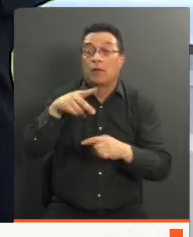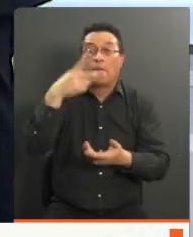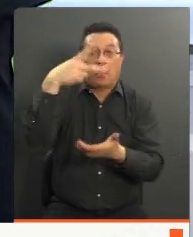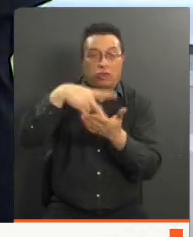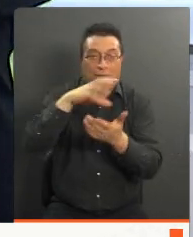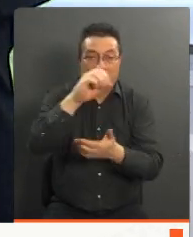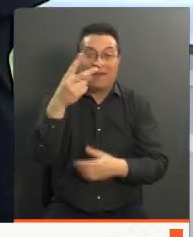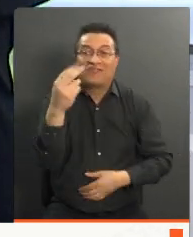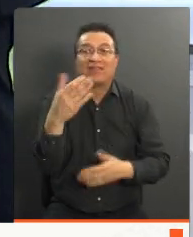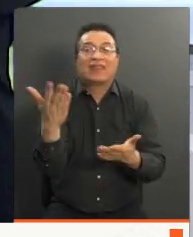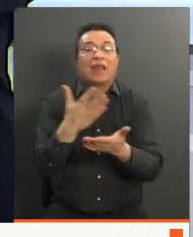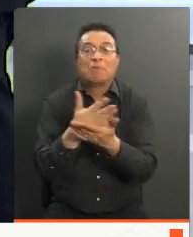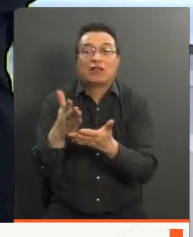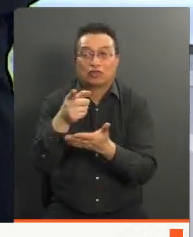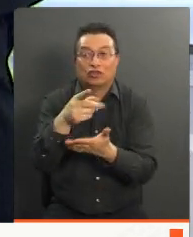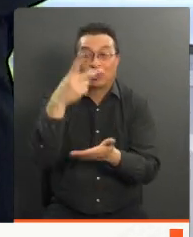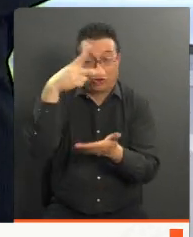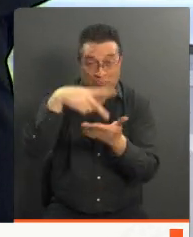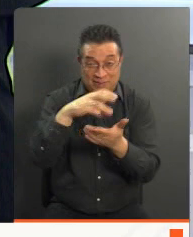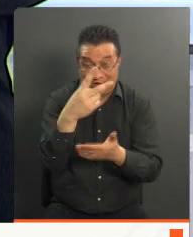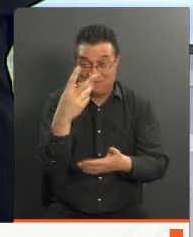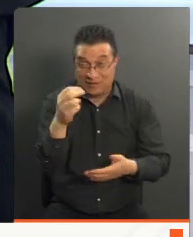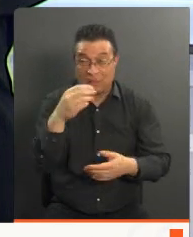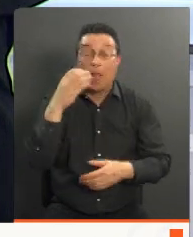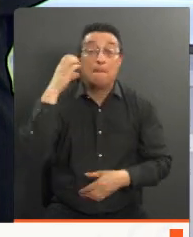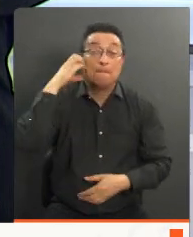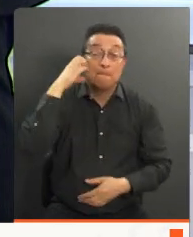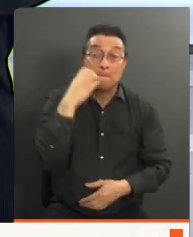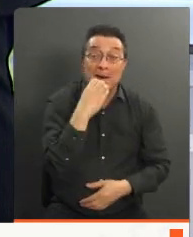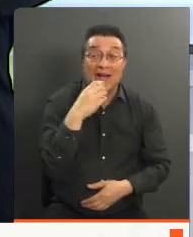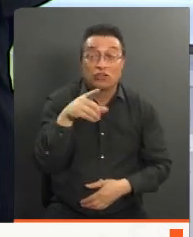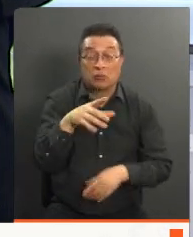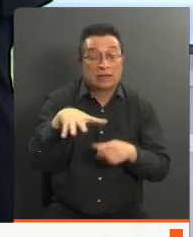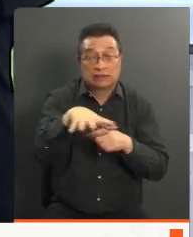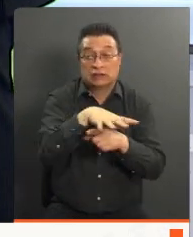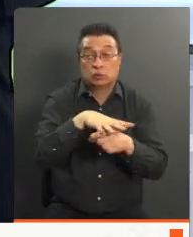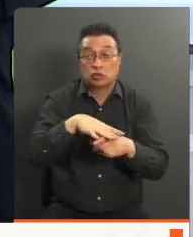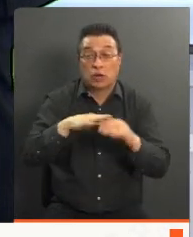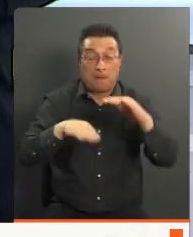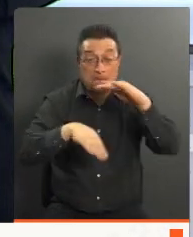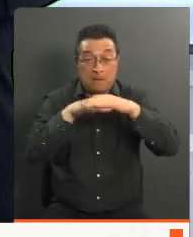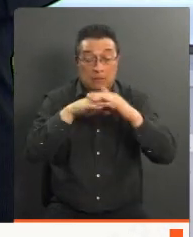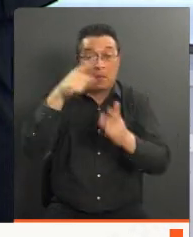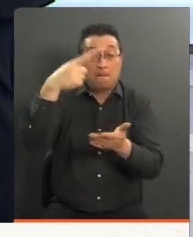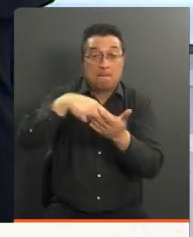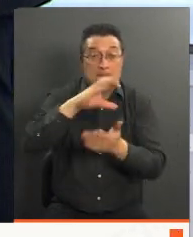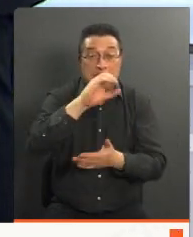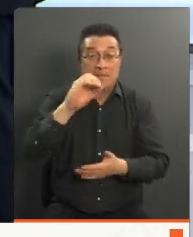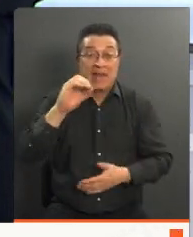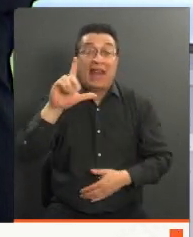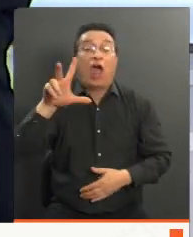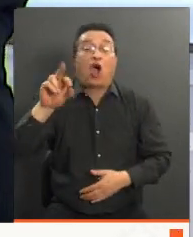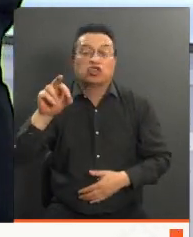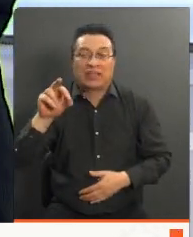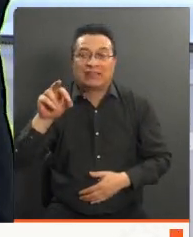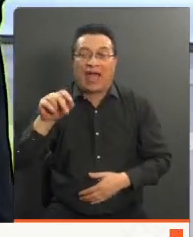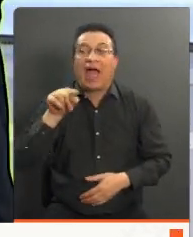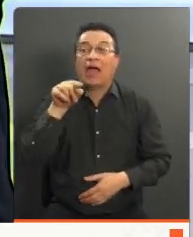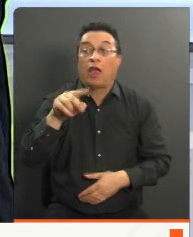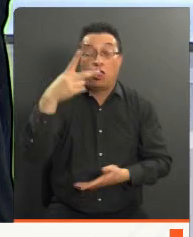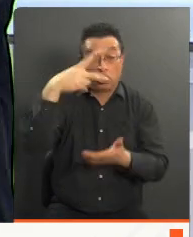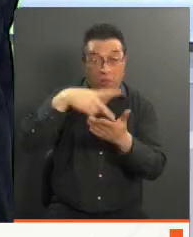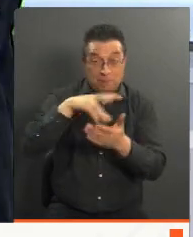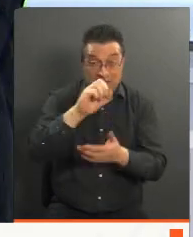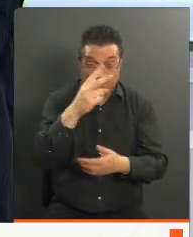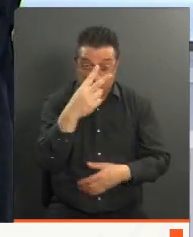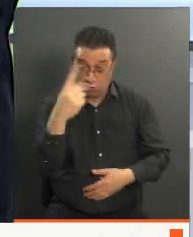2020. ¿Qué sucedió en el año 2020? Por allí, en mayo, la situación llegó a registrar 1.080 casos. En el 2021, con la